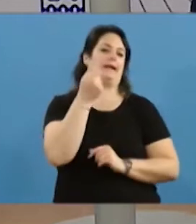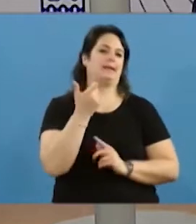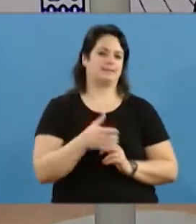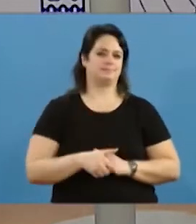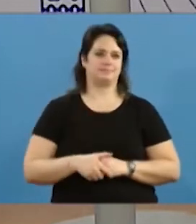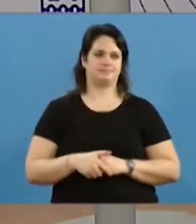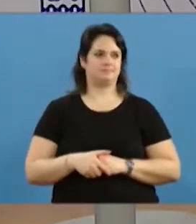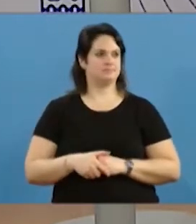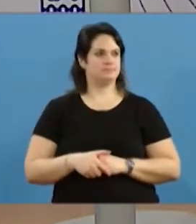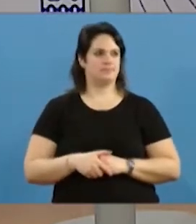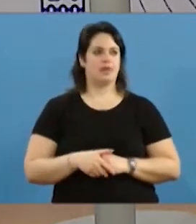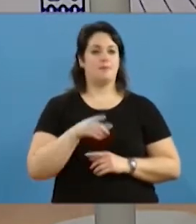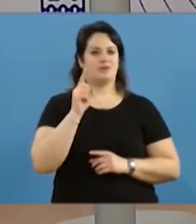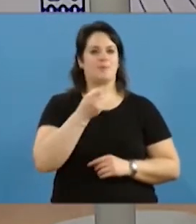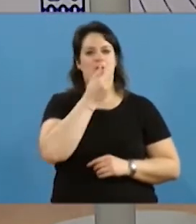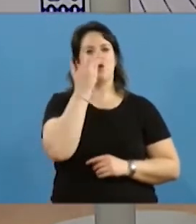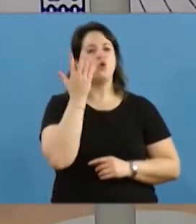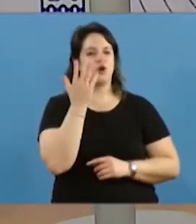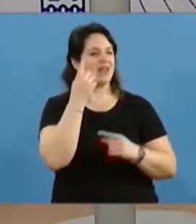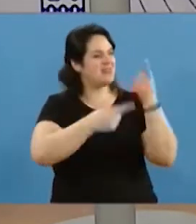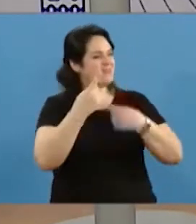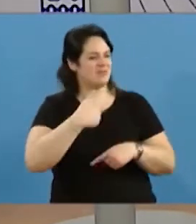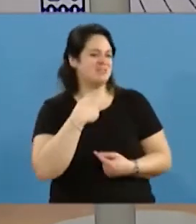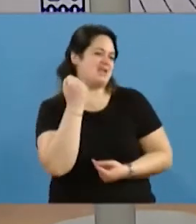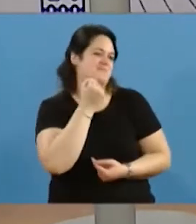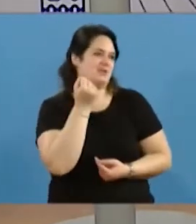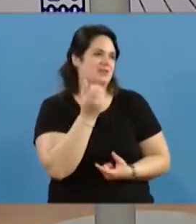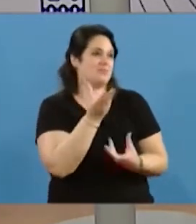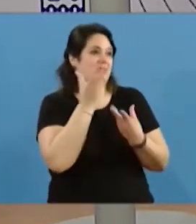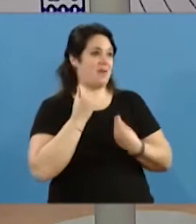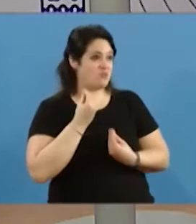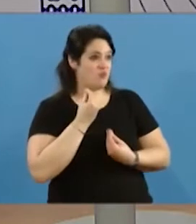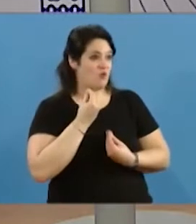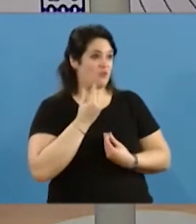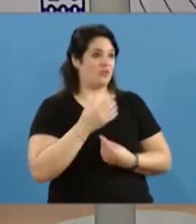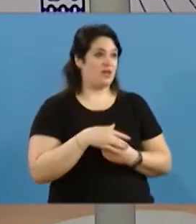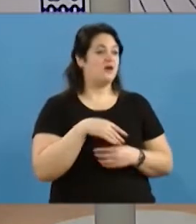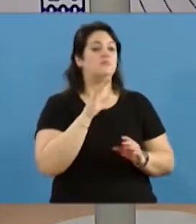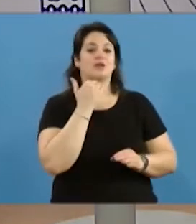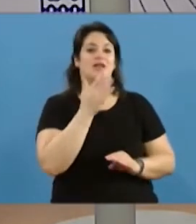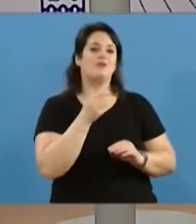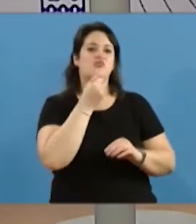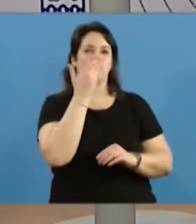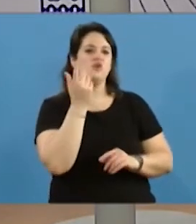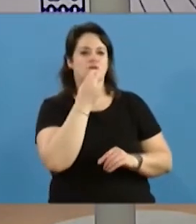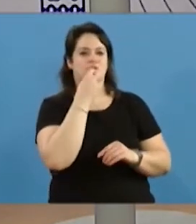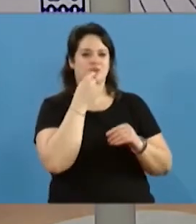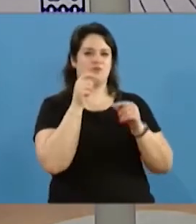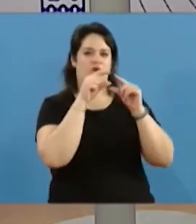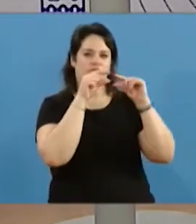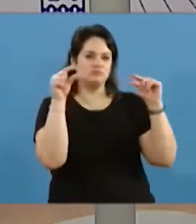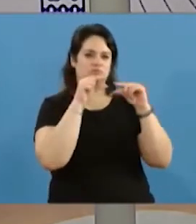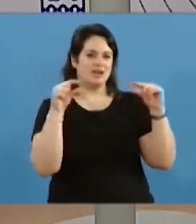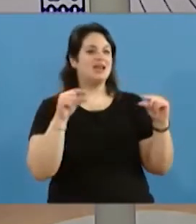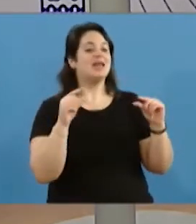Bien. ¿Sí? Y aparte, al tener colores distintos, también lo podemos distinguir por ahí. Porque pueden haber sido también quizás los mismos colores que usamos para remarcar cada una